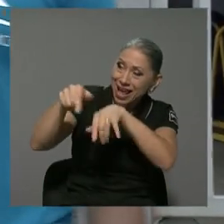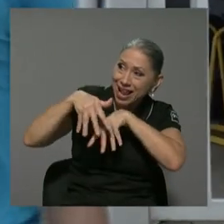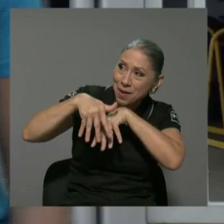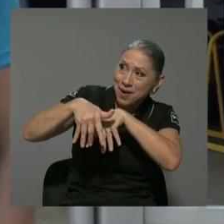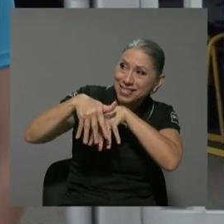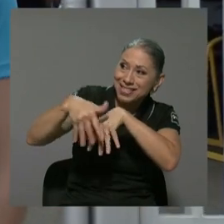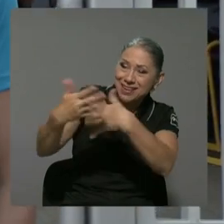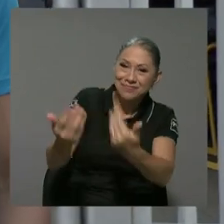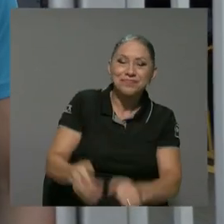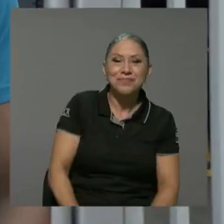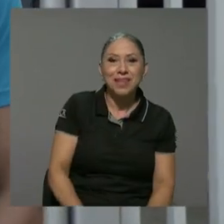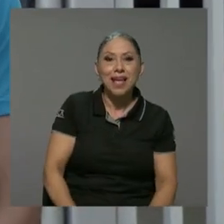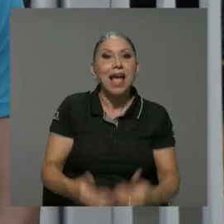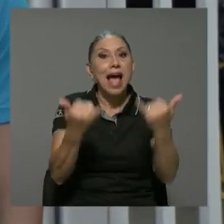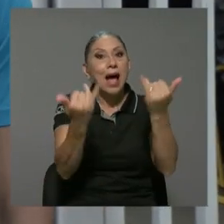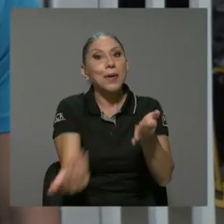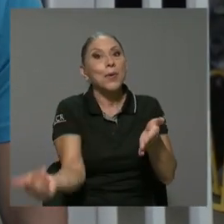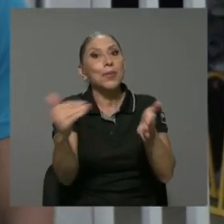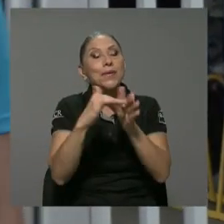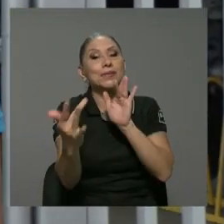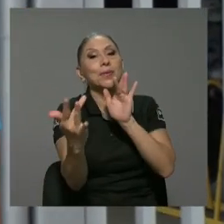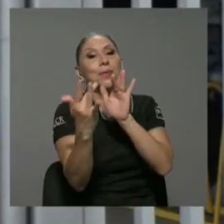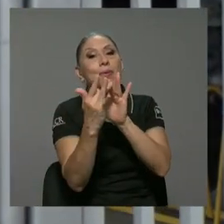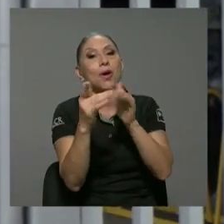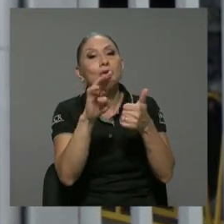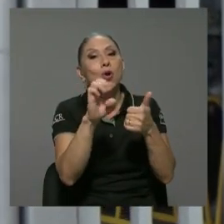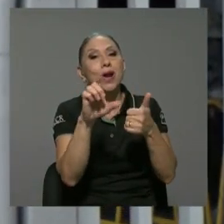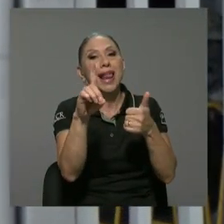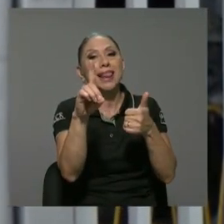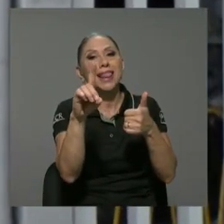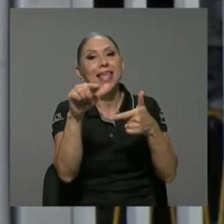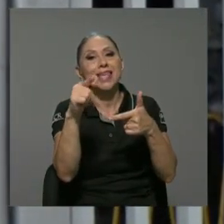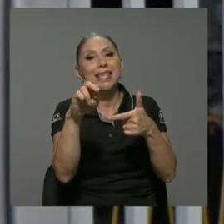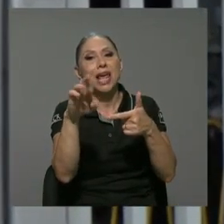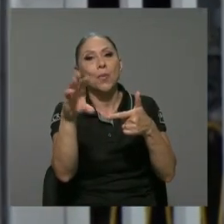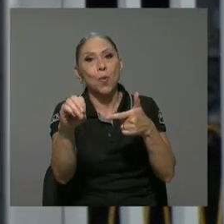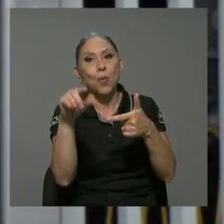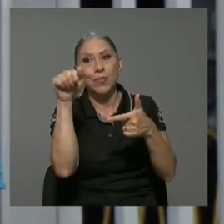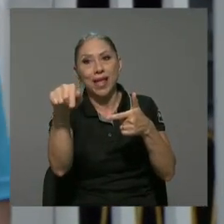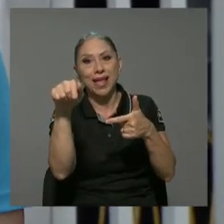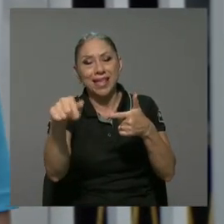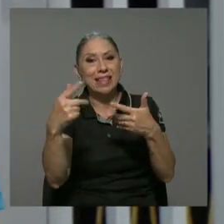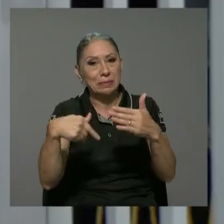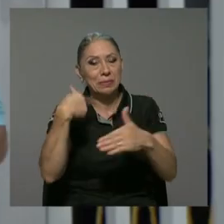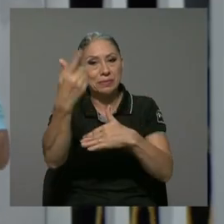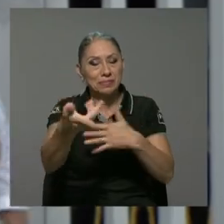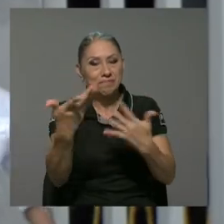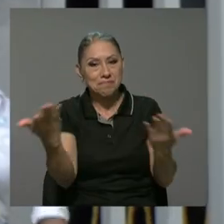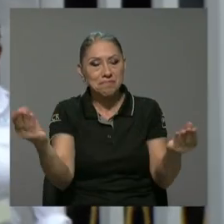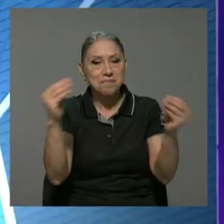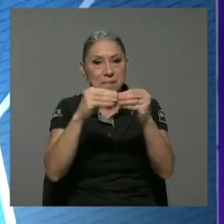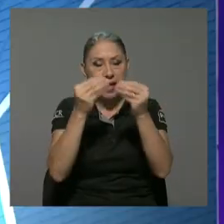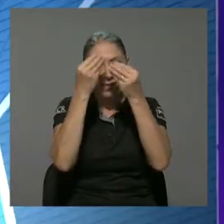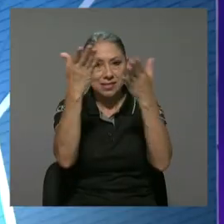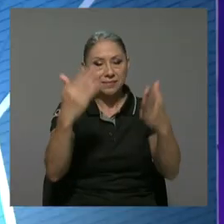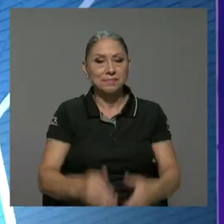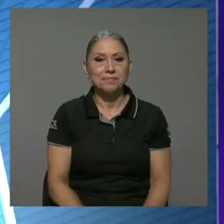Diego, vamos de vuelta con don Ronald y don Guillermo al estudio, ya pronto tendremos más impresiones.